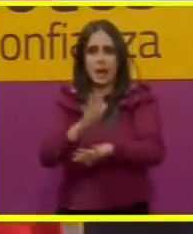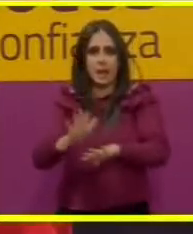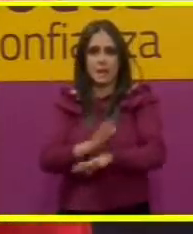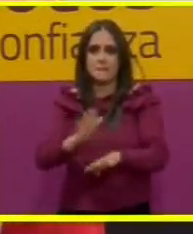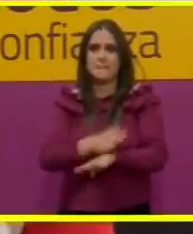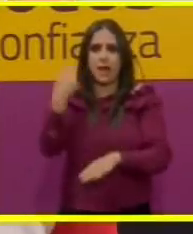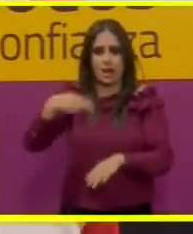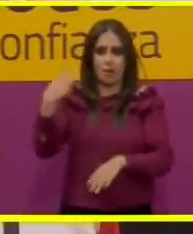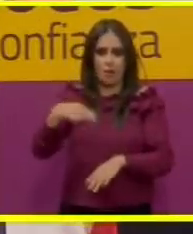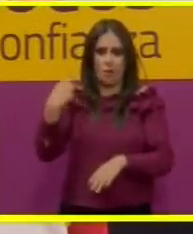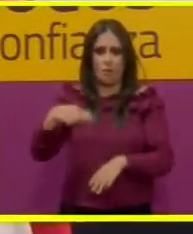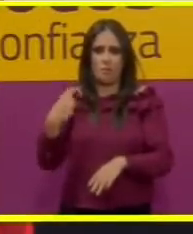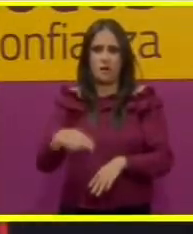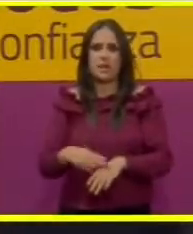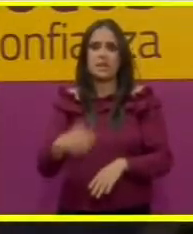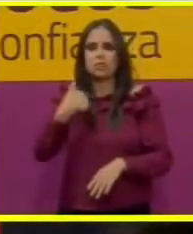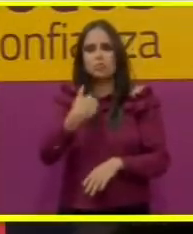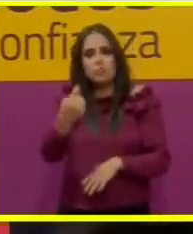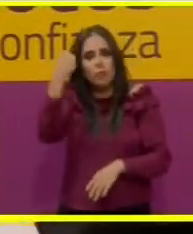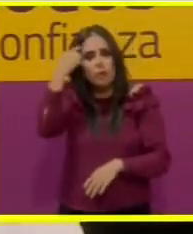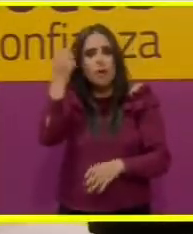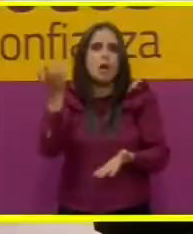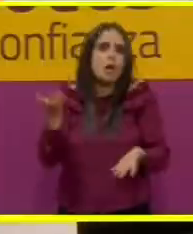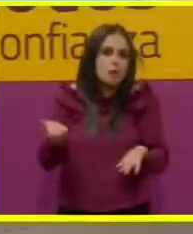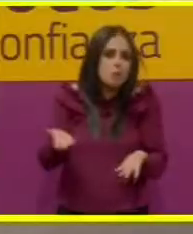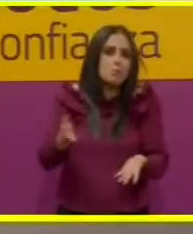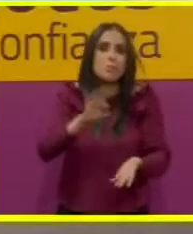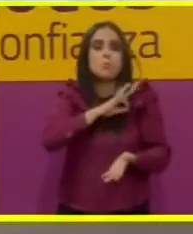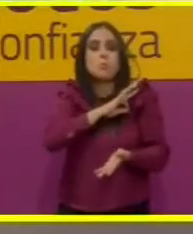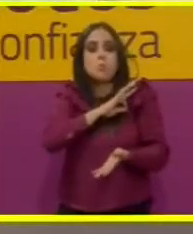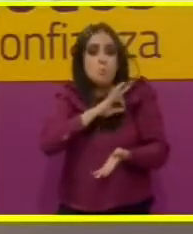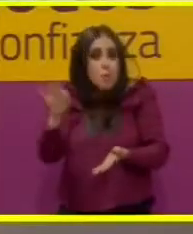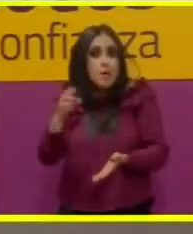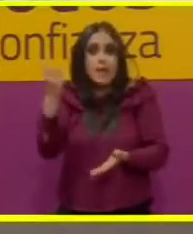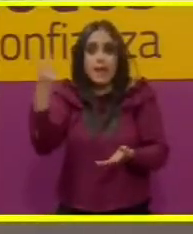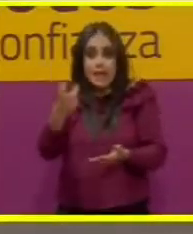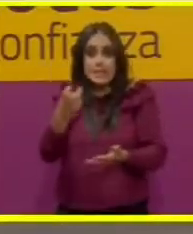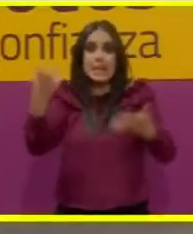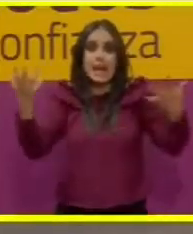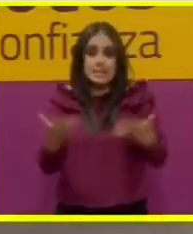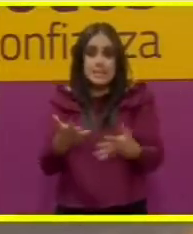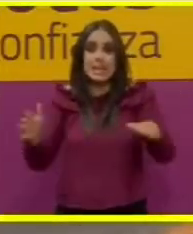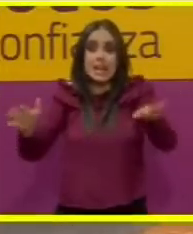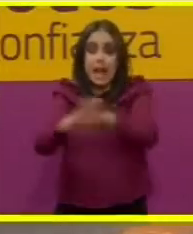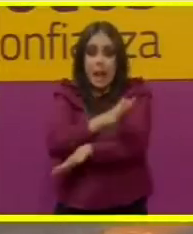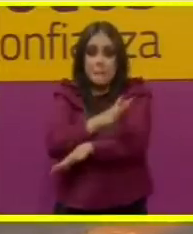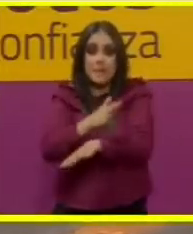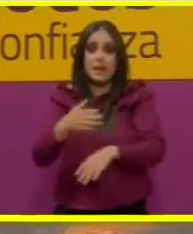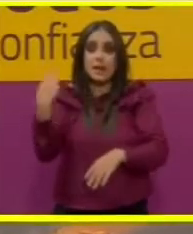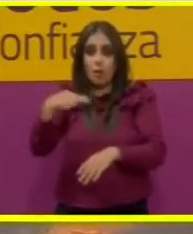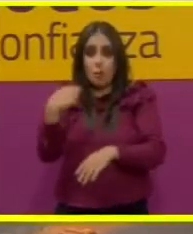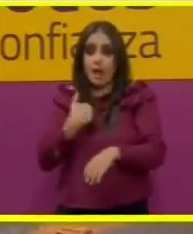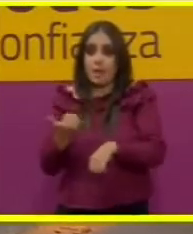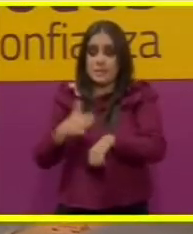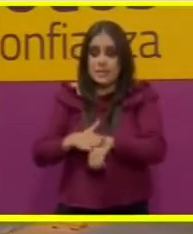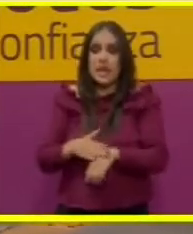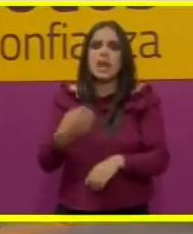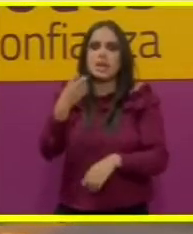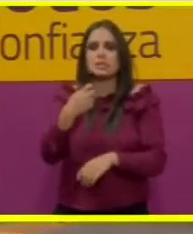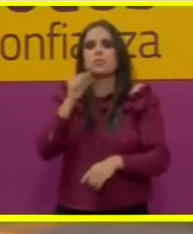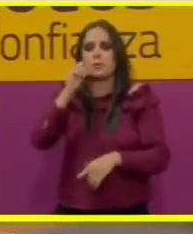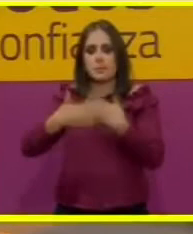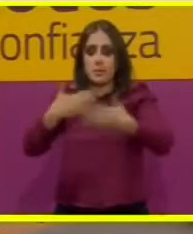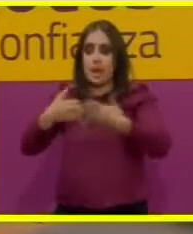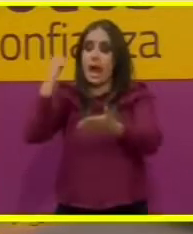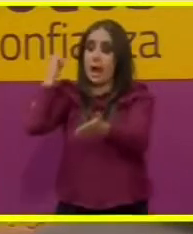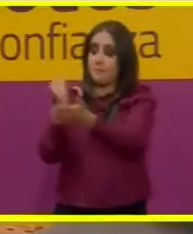cambio legal de nombre y género, dije, bueno, si se va a poder hacer de manera administrativa, solo es cuestión de tiempo, de que se